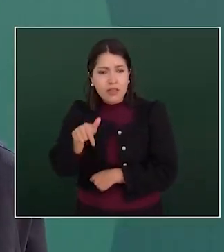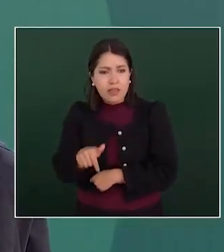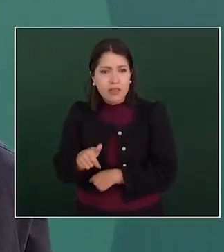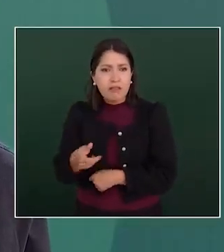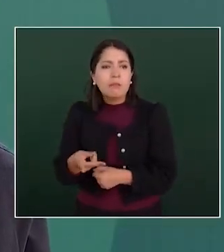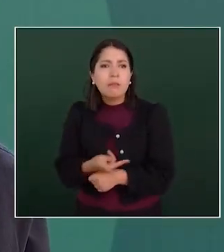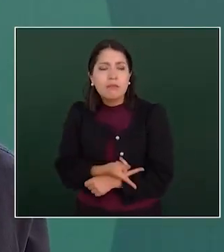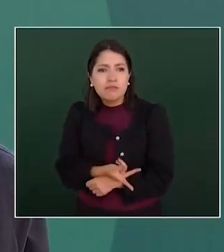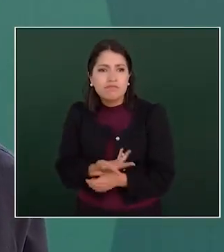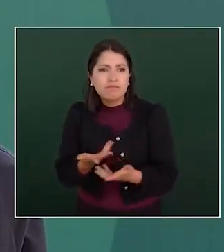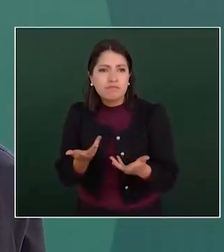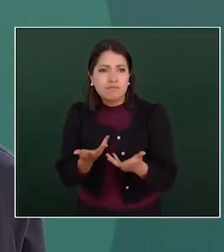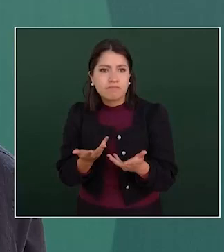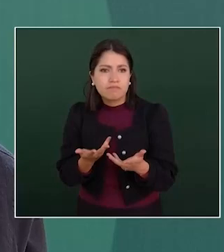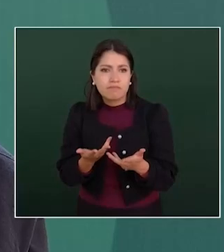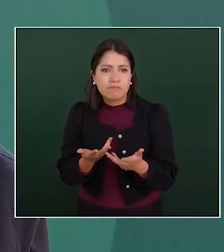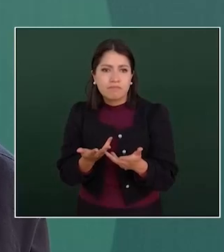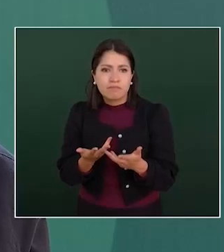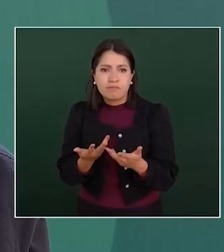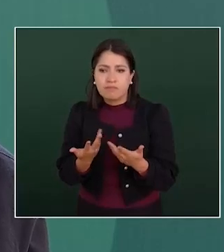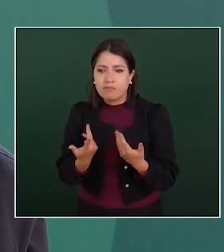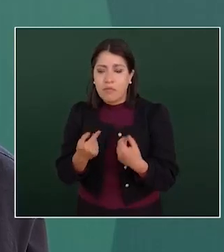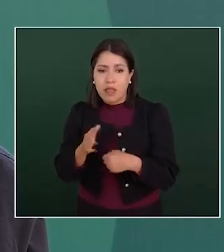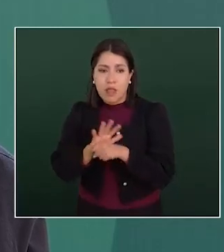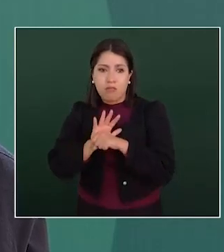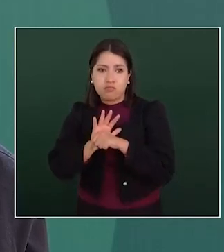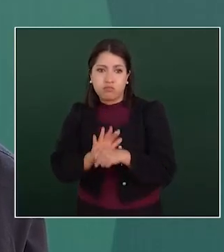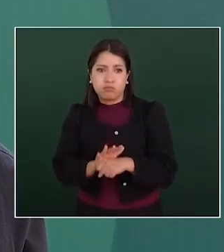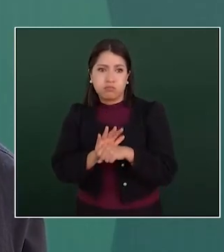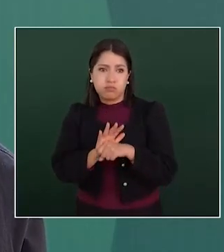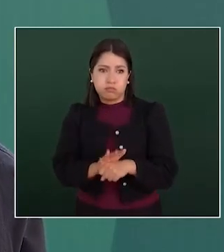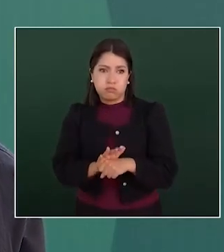hubo, una gran represión.